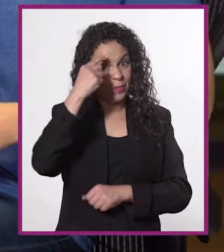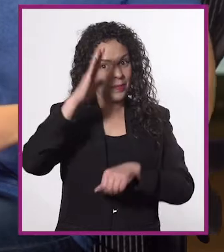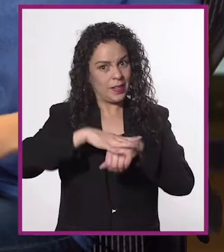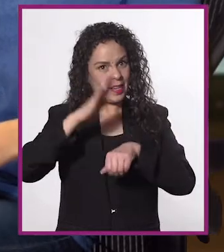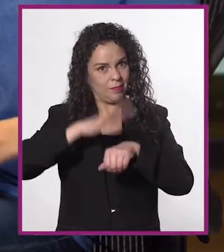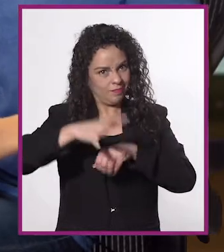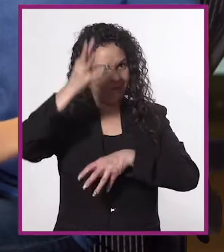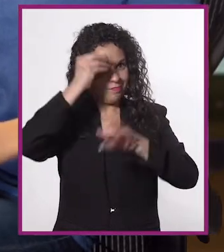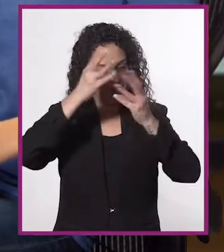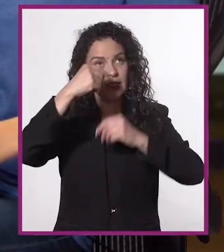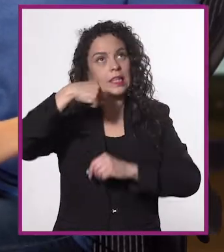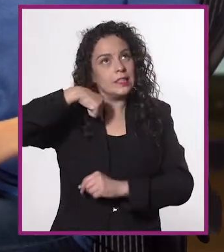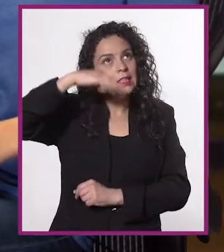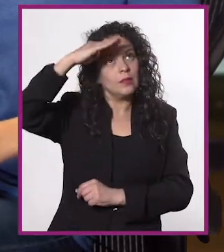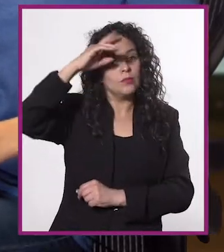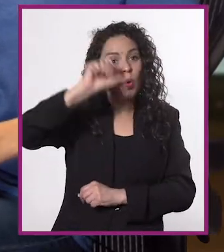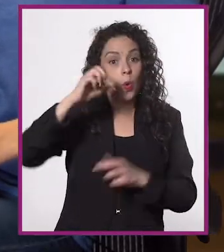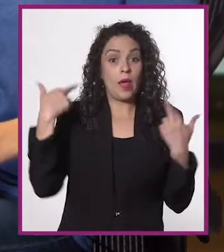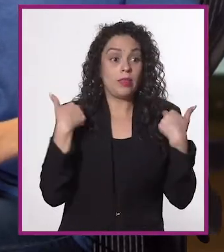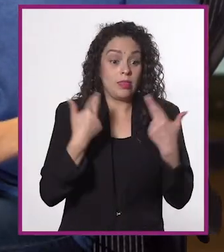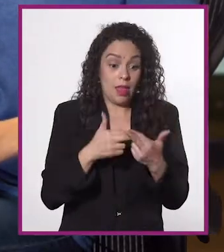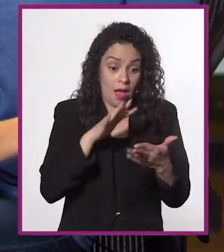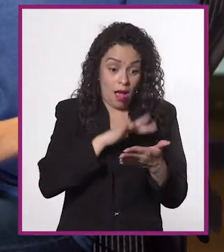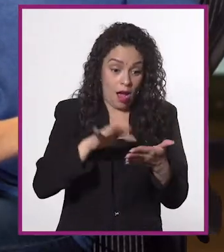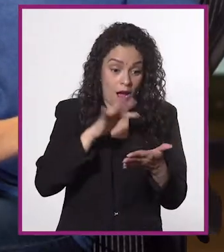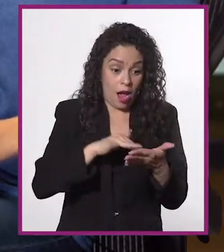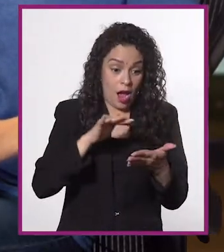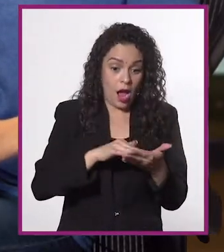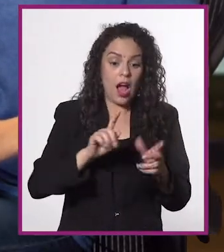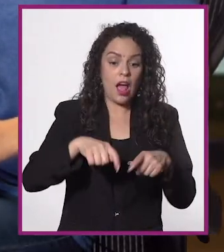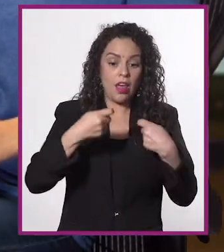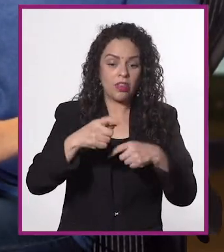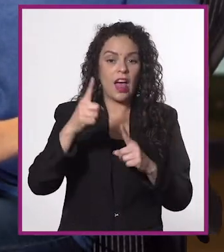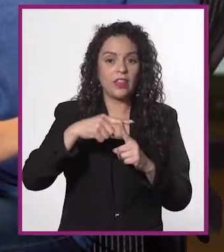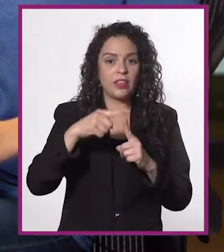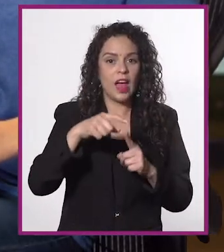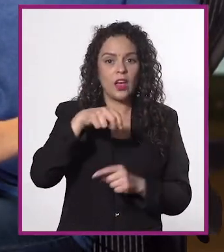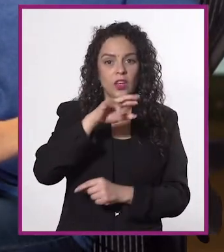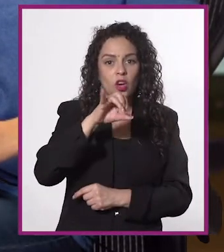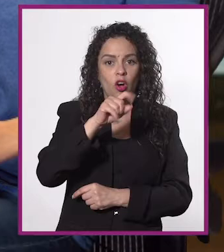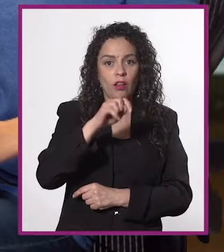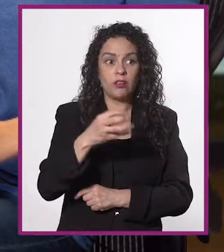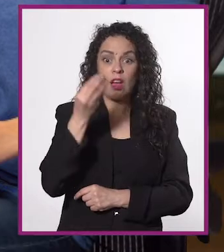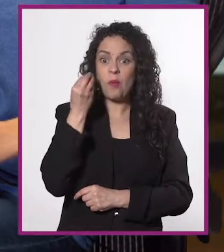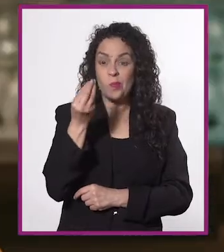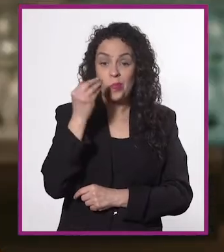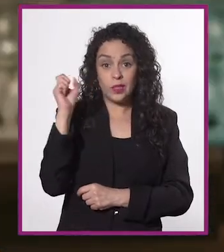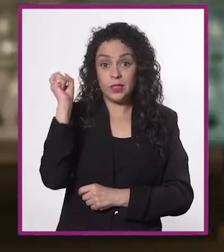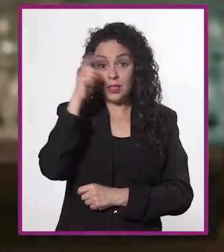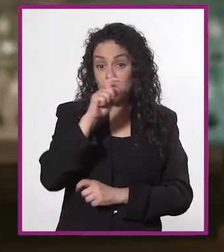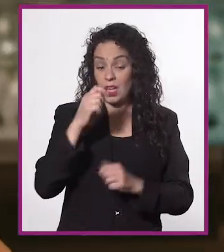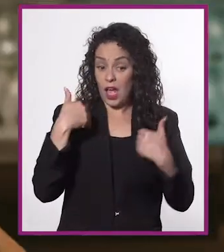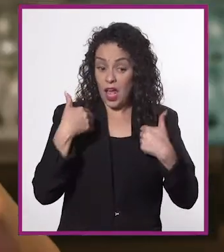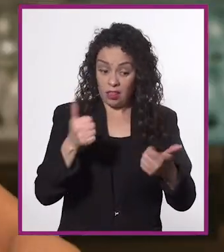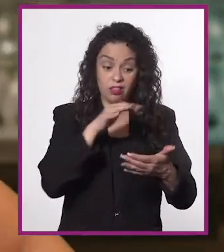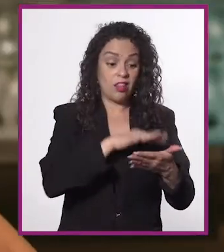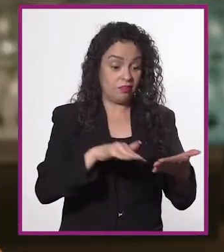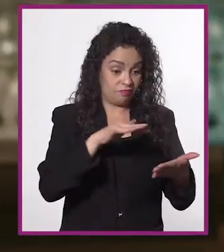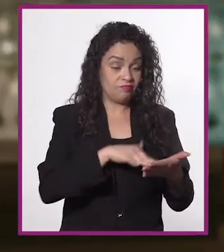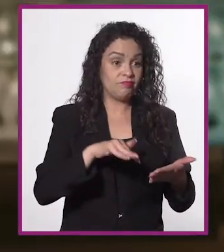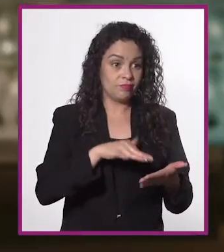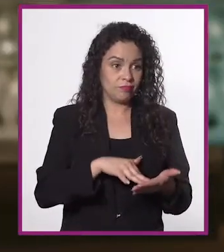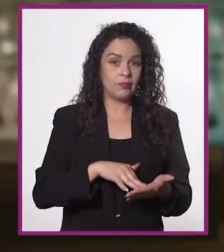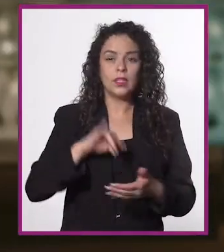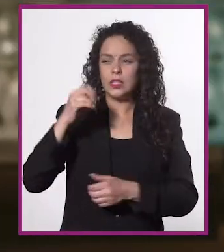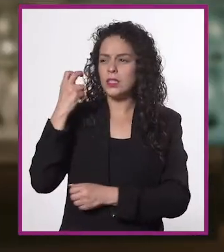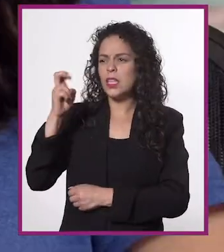Esto del audio para reforzar el conocimiento me hizo pensar en cuando el profe de literatura nos dejó leer El Quijote. A muchos les costó agarrarle la onda al